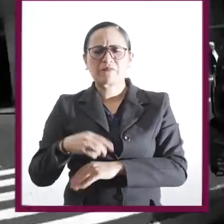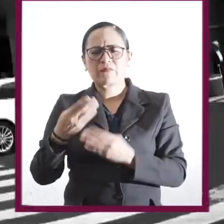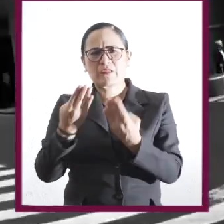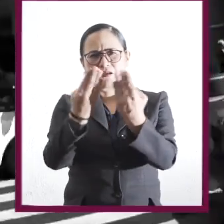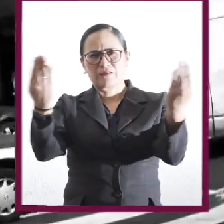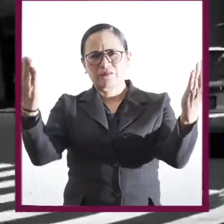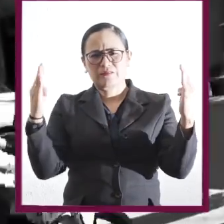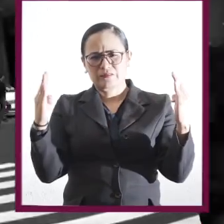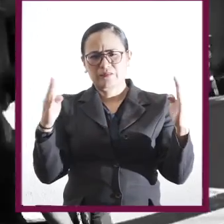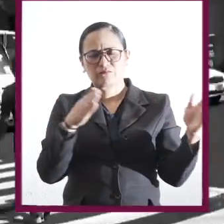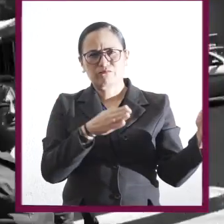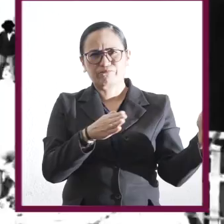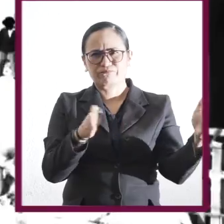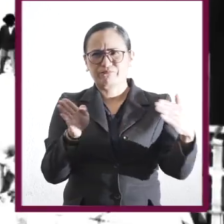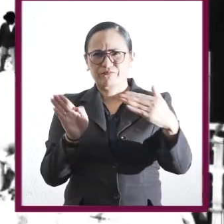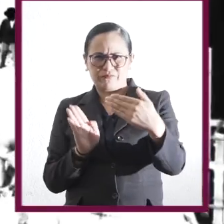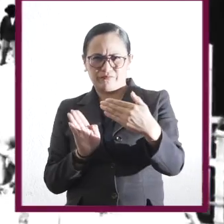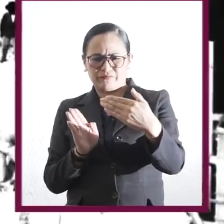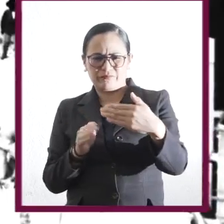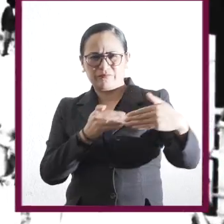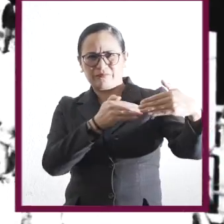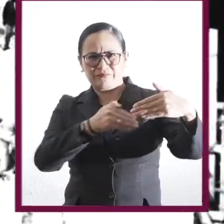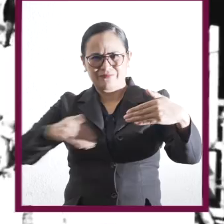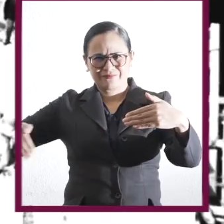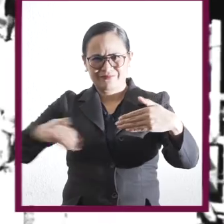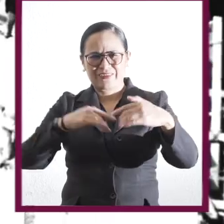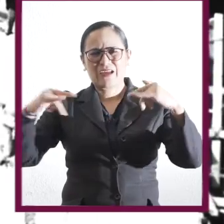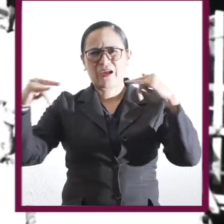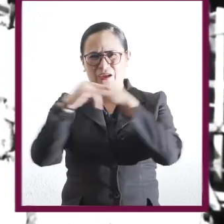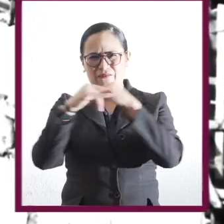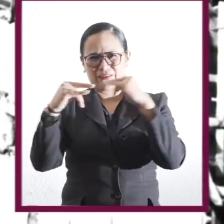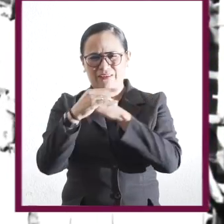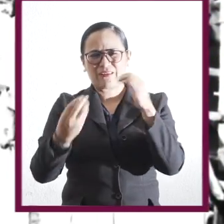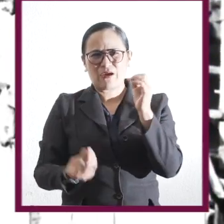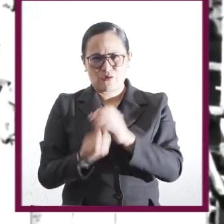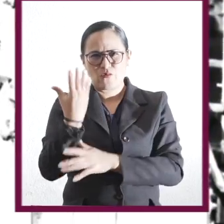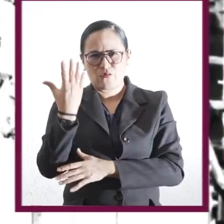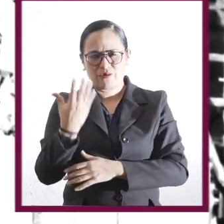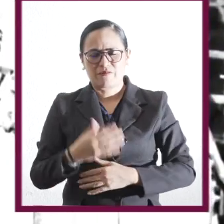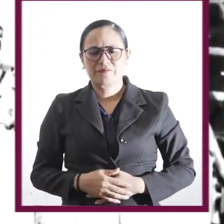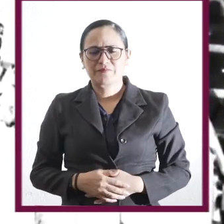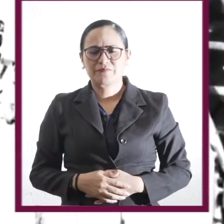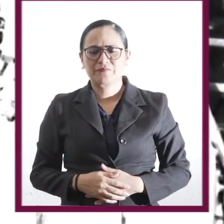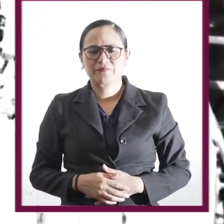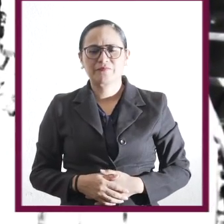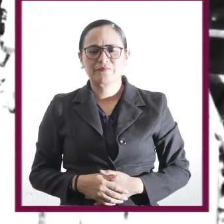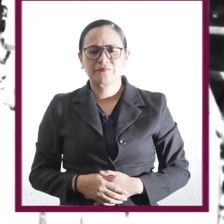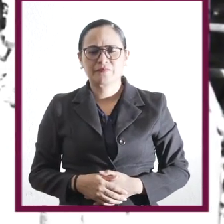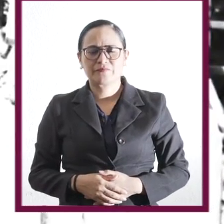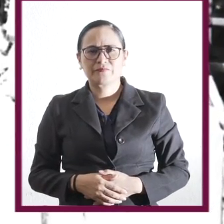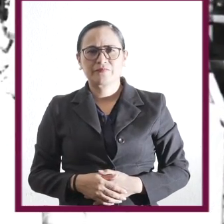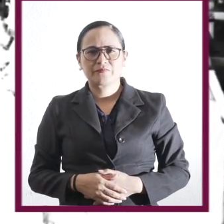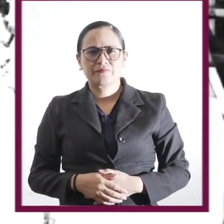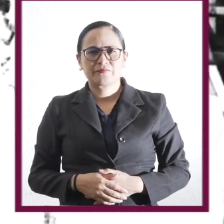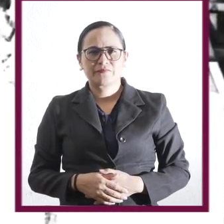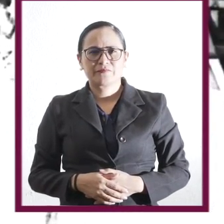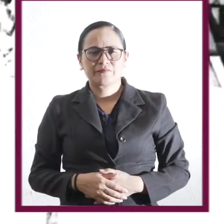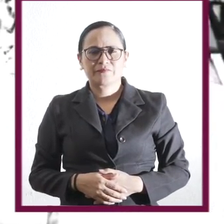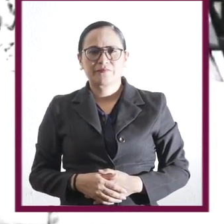cambios. Una de sus portadas fue girada 90 grados para alinearse con la nueva avenida.